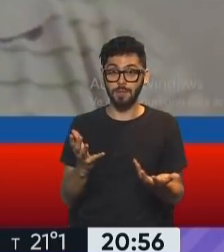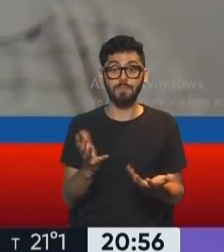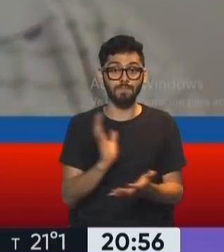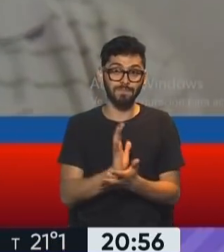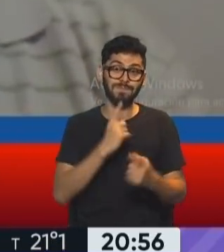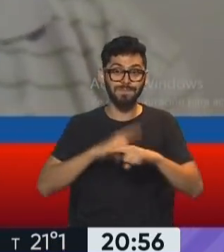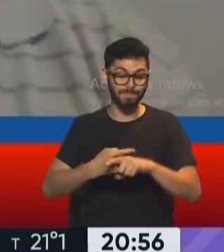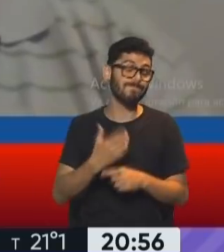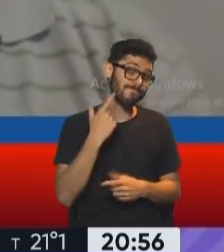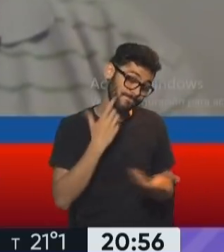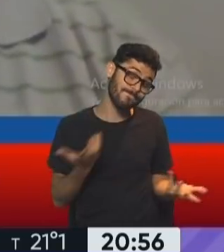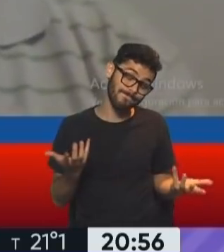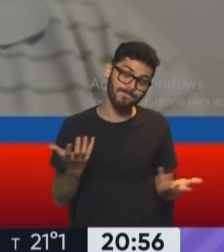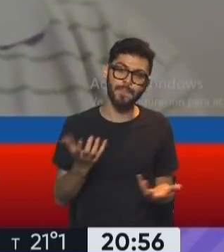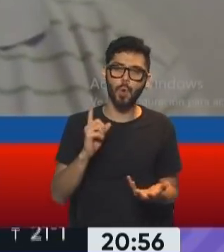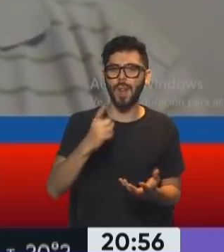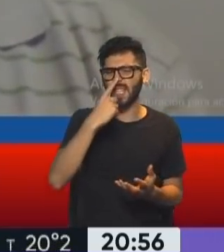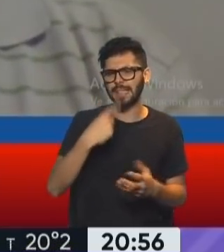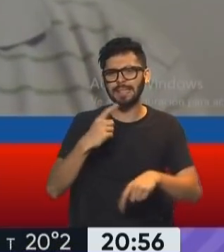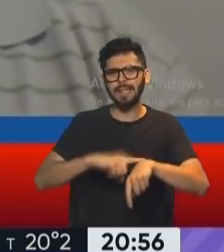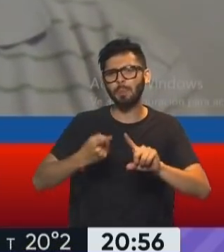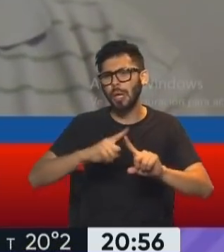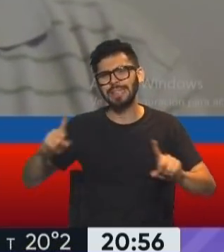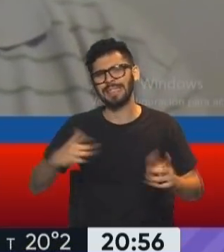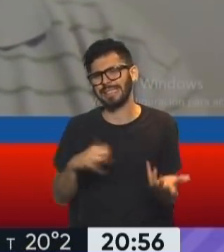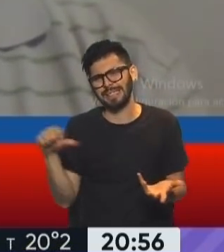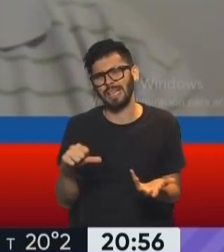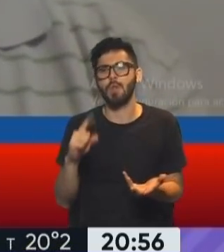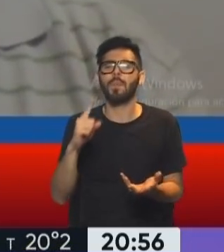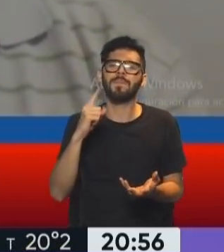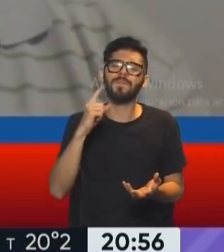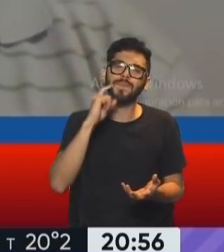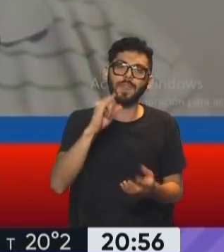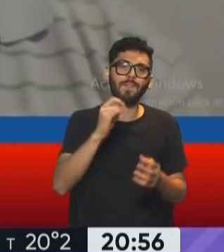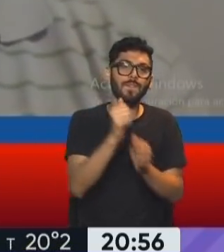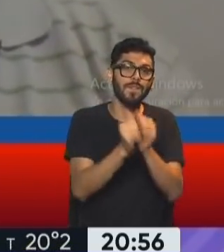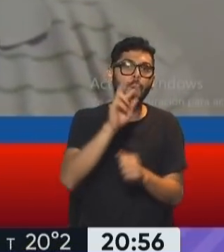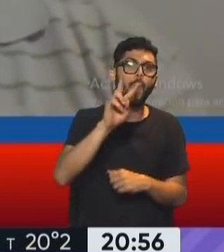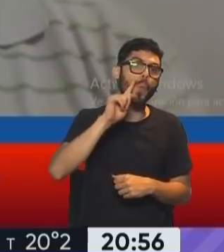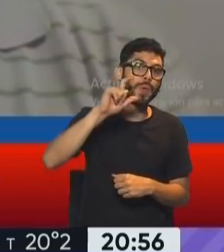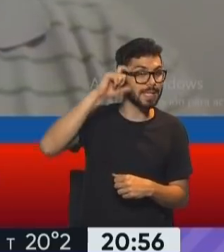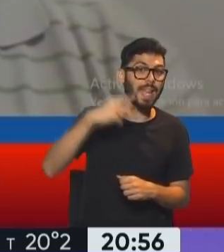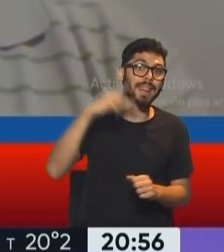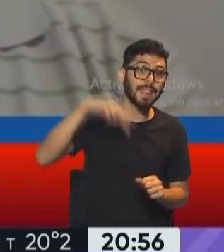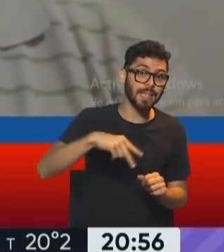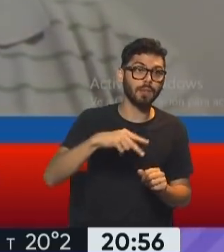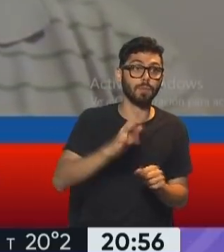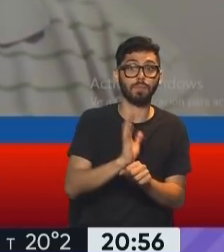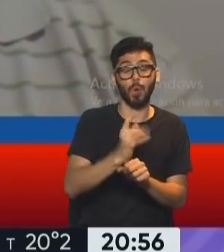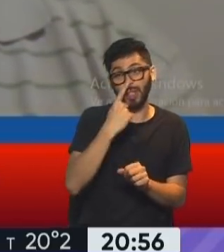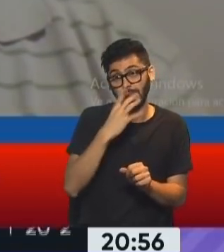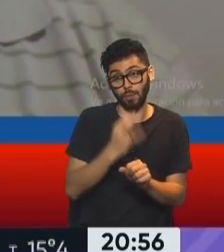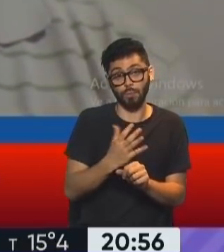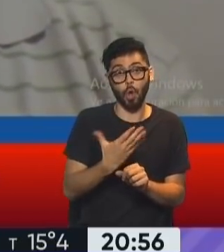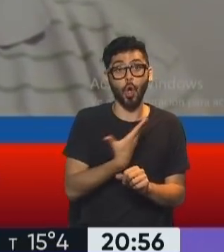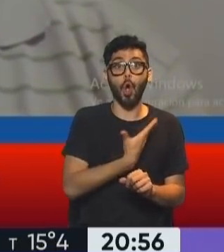esa discusión. Ahora, Carlos, es muy interesante, no vamos a tener tiempo para eso, pero es muy interesante repasar la historia de Vicentín y cómo se fueron beneficiando en cada uno de los